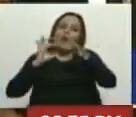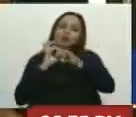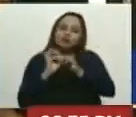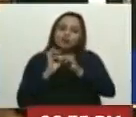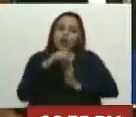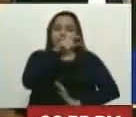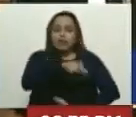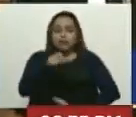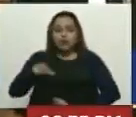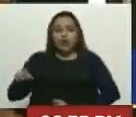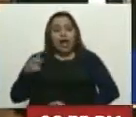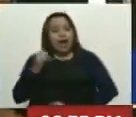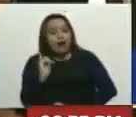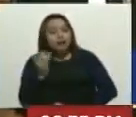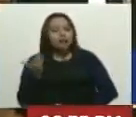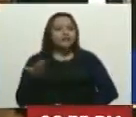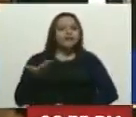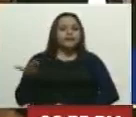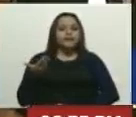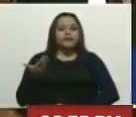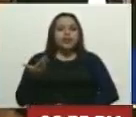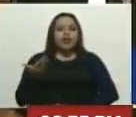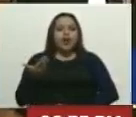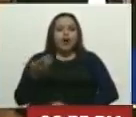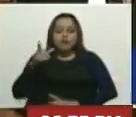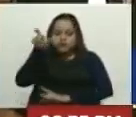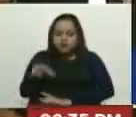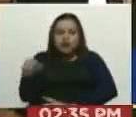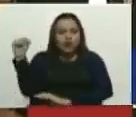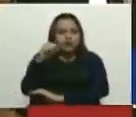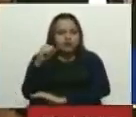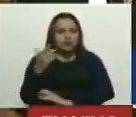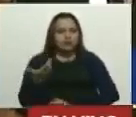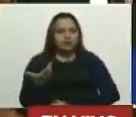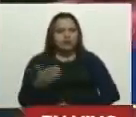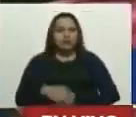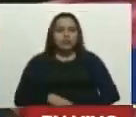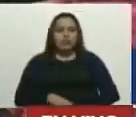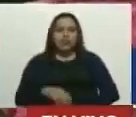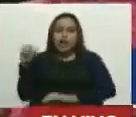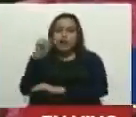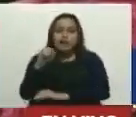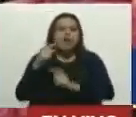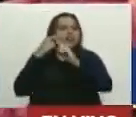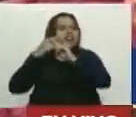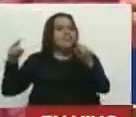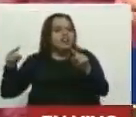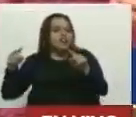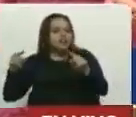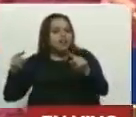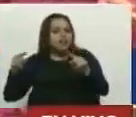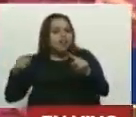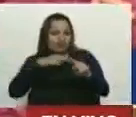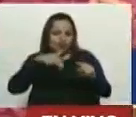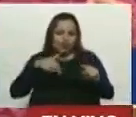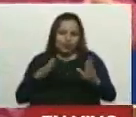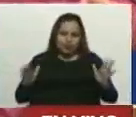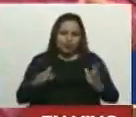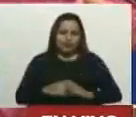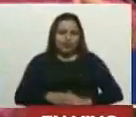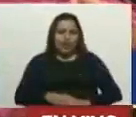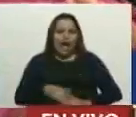las personas que tienen una condición que no es otra cosa que una condición diferente a nosotros. Bien lo